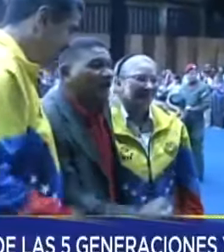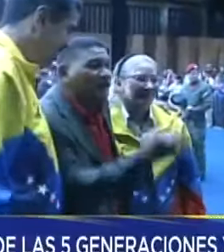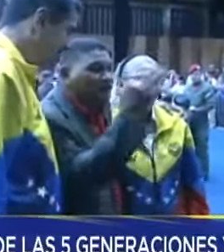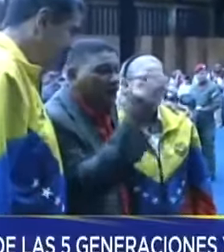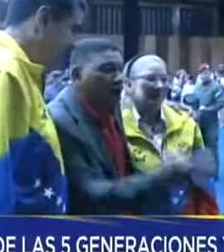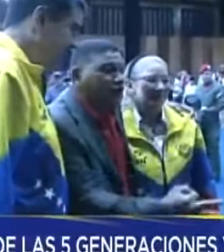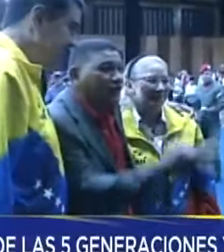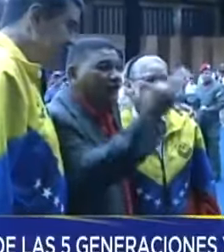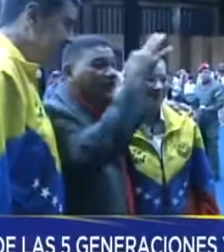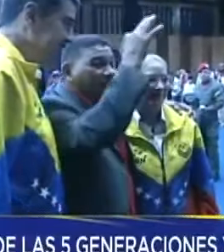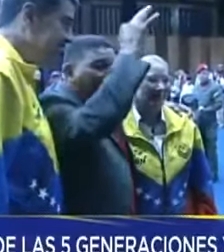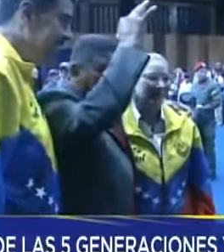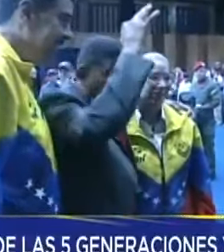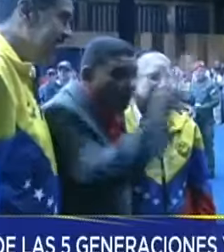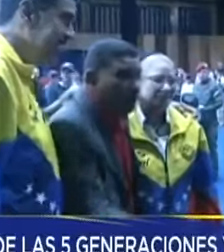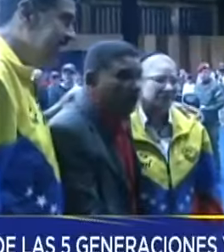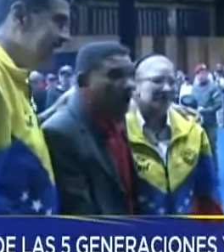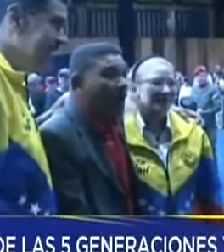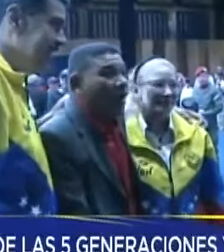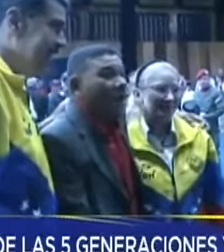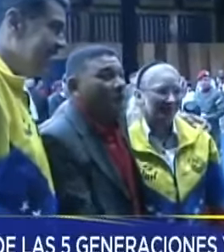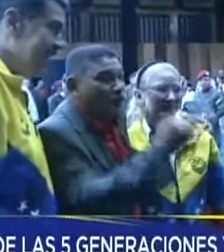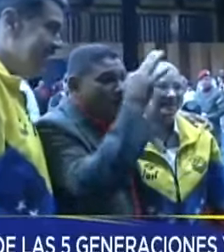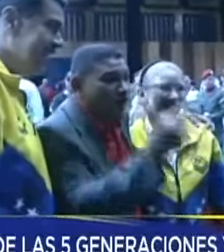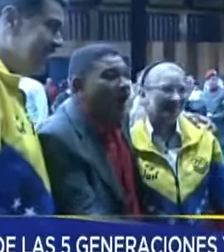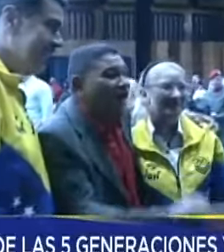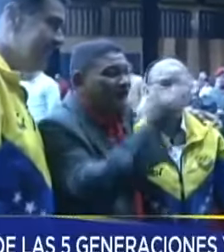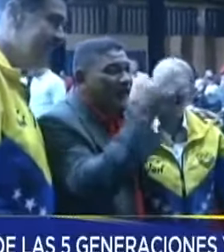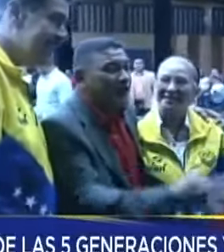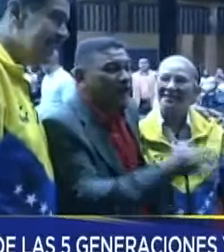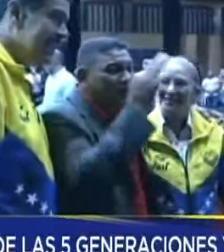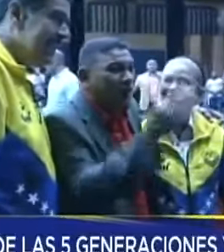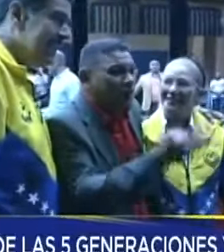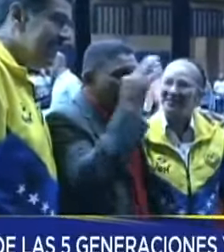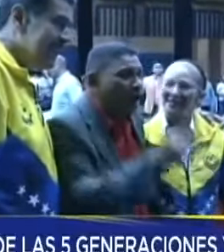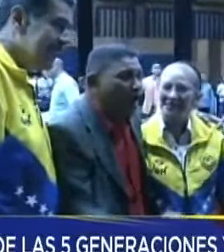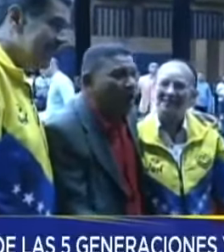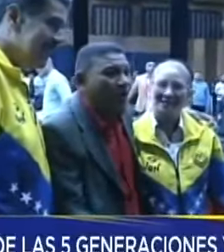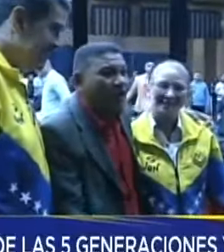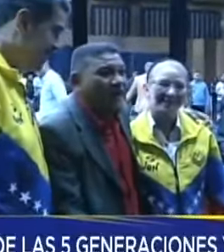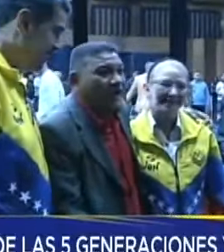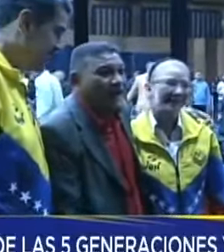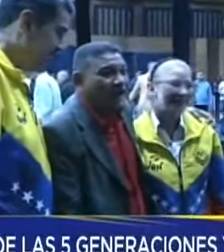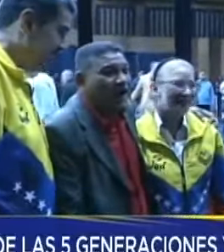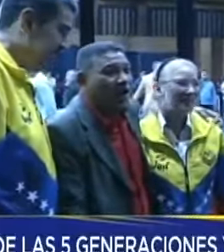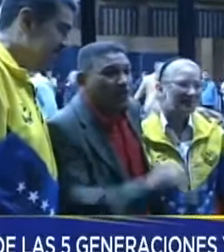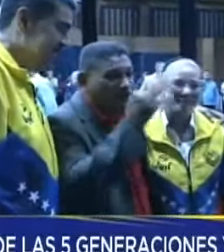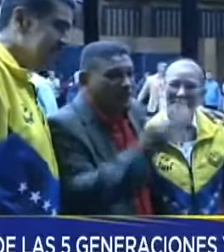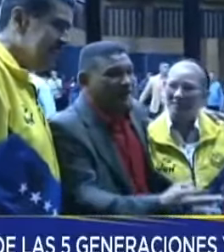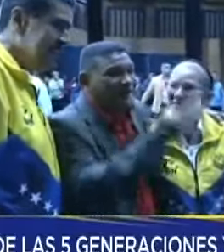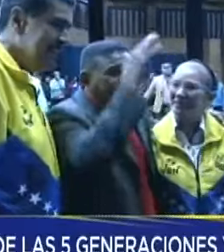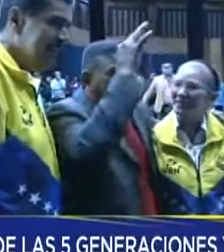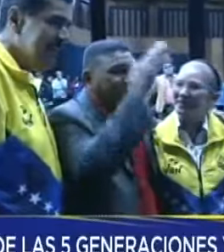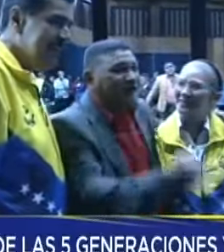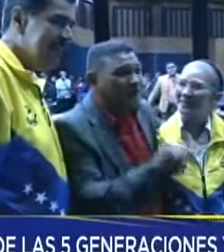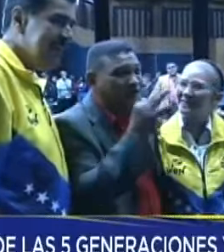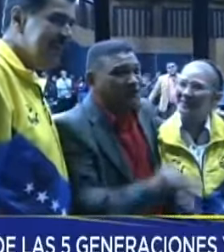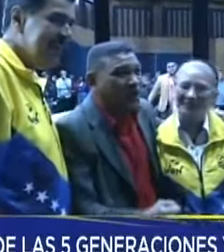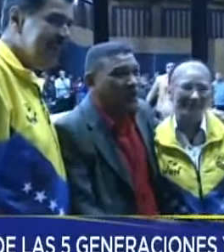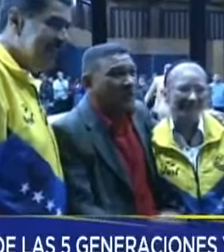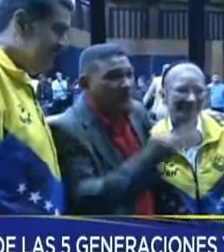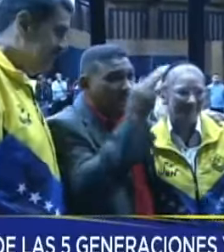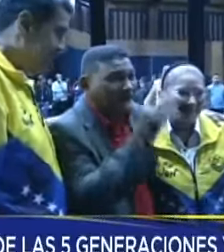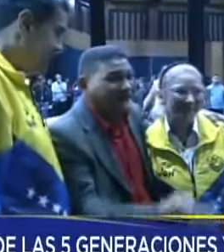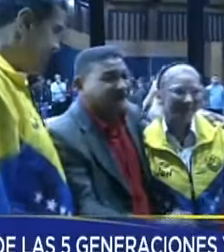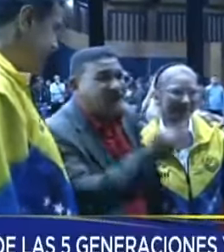Y uno me quedo en la casa, pues al combate me voy. Voy a defender la